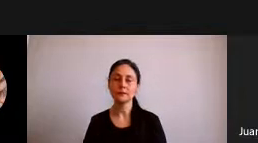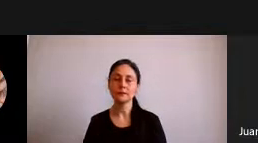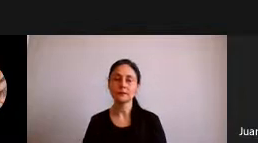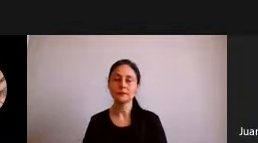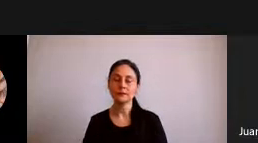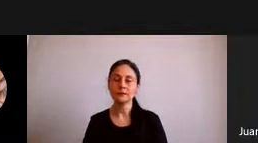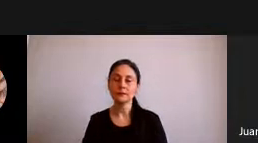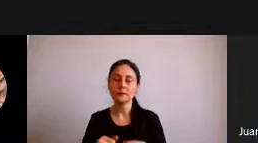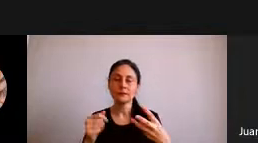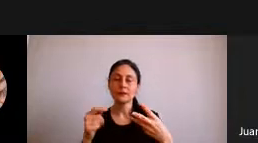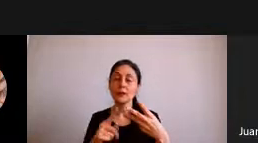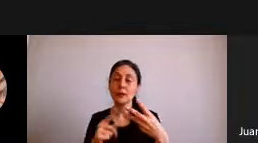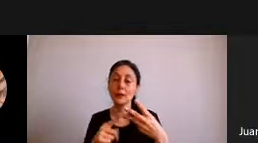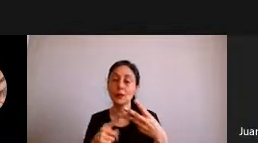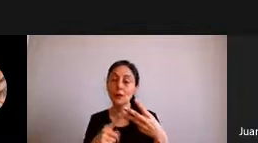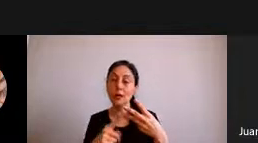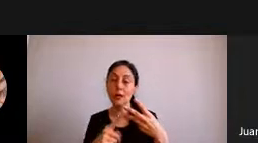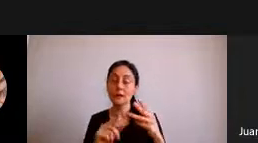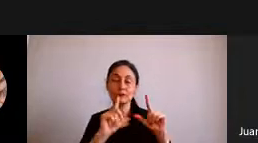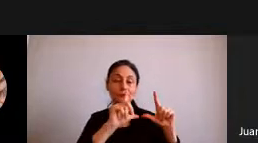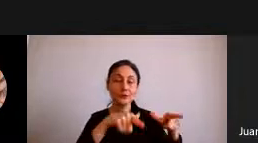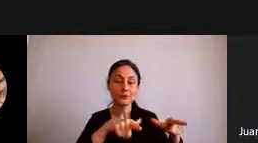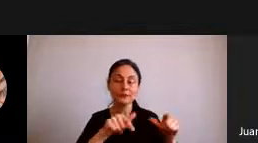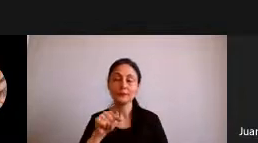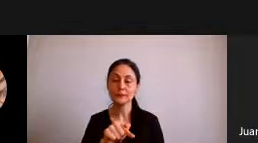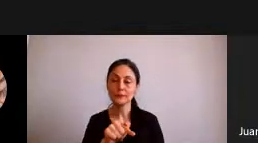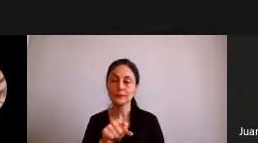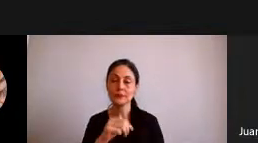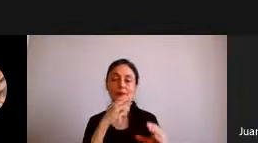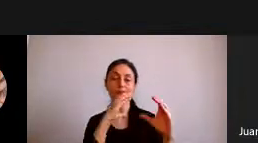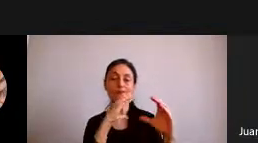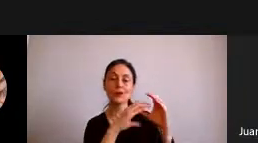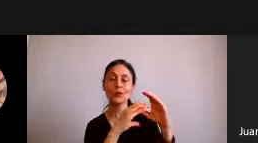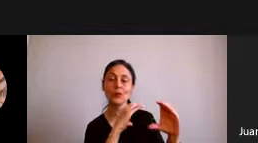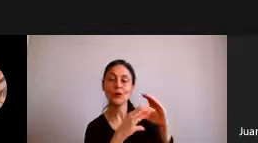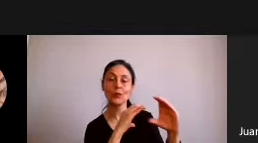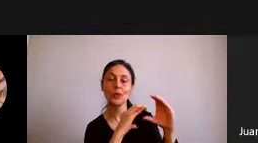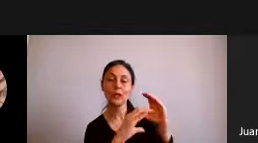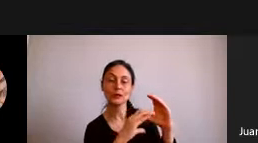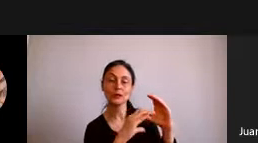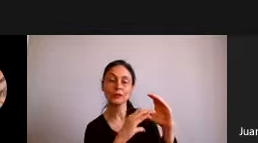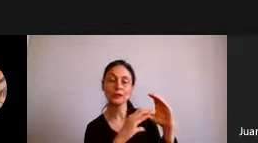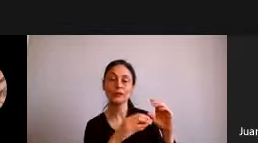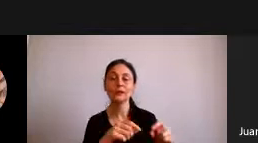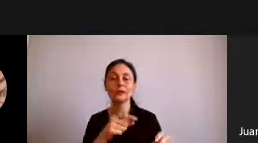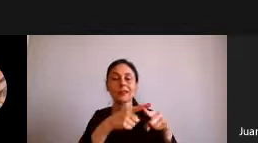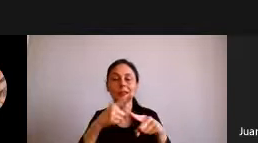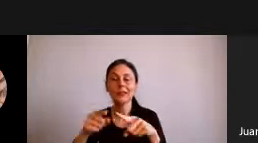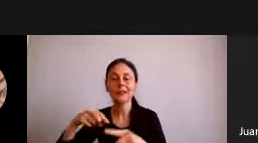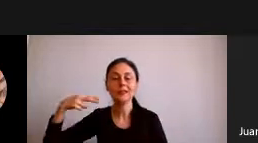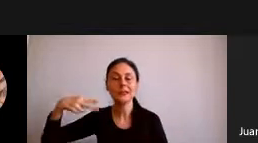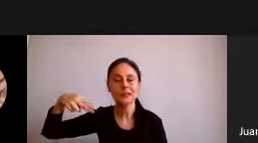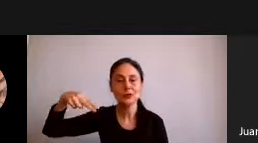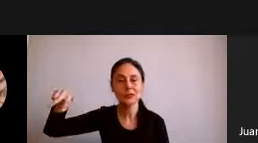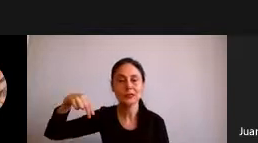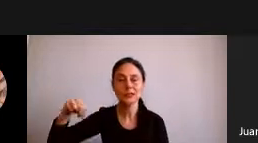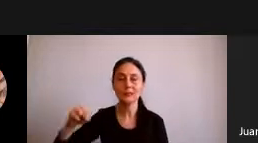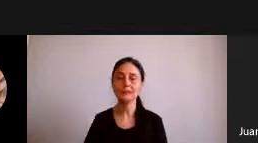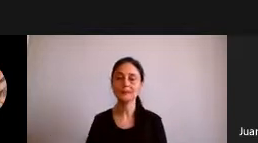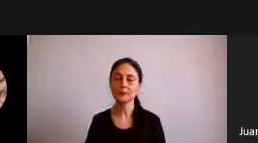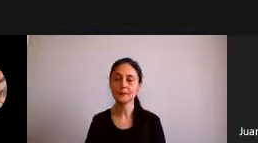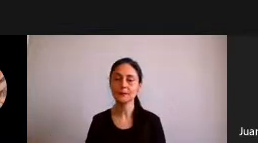Otra área que en el fondo ahora se ha fortalecido es el tema de la comunicación, ¿cierto? Que han salido distintas noticias, donde muchas